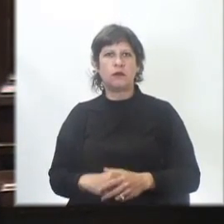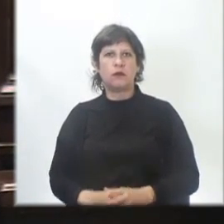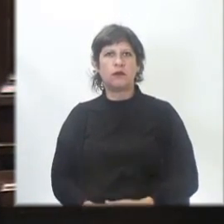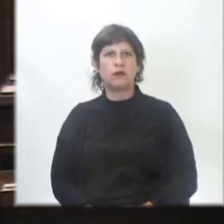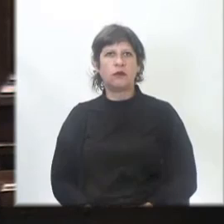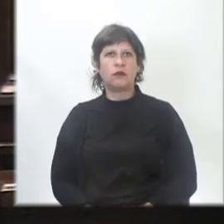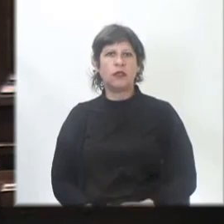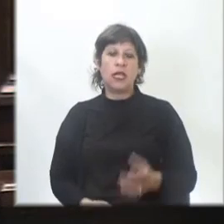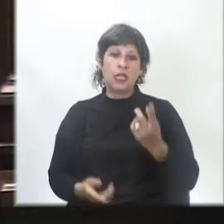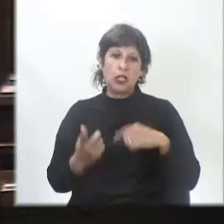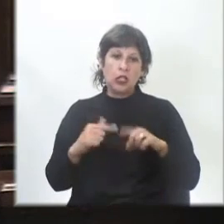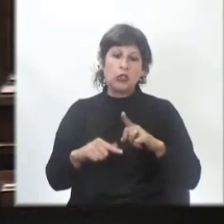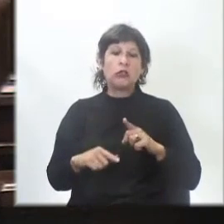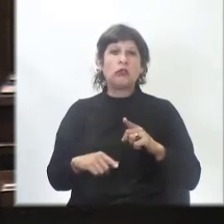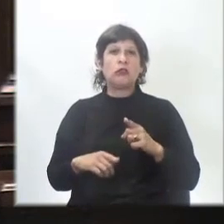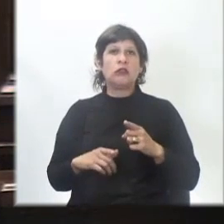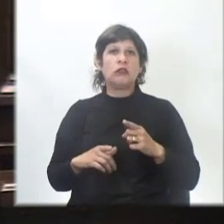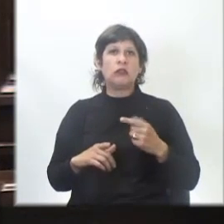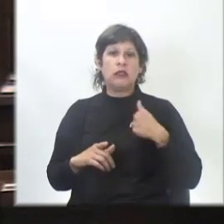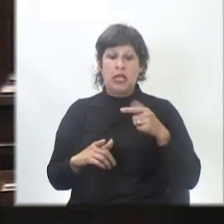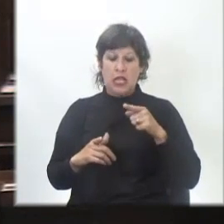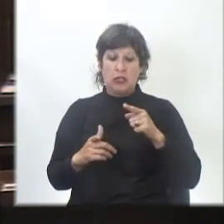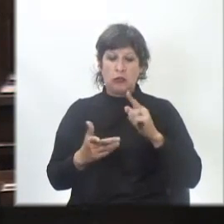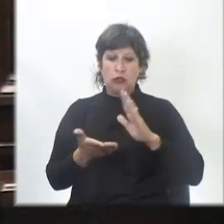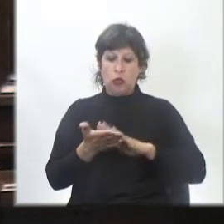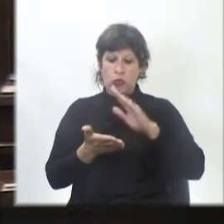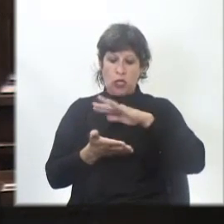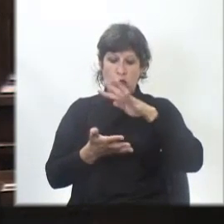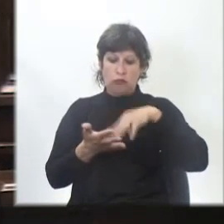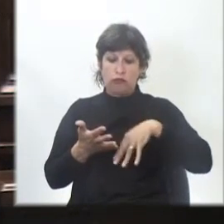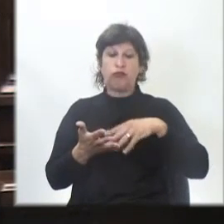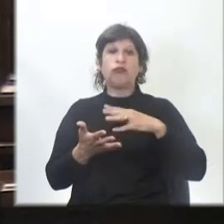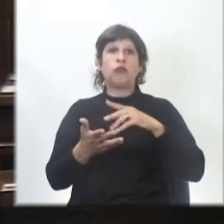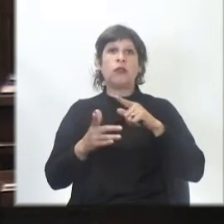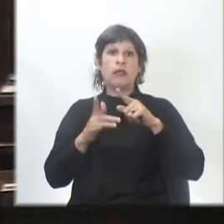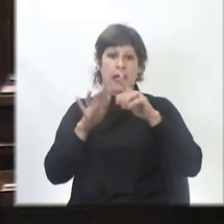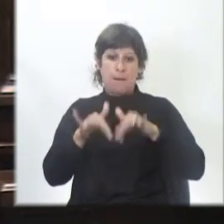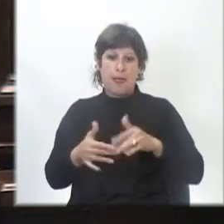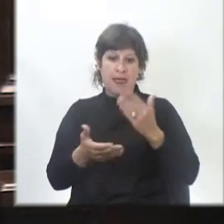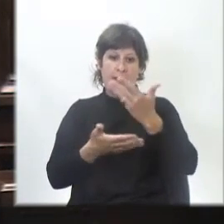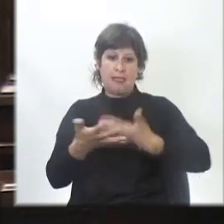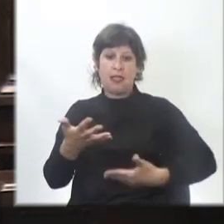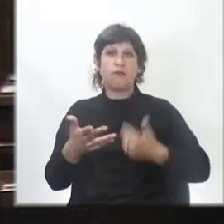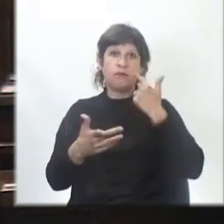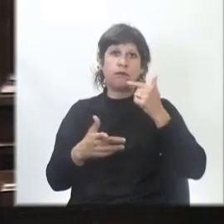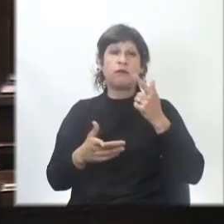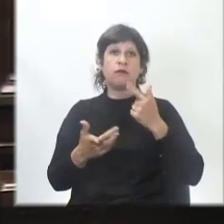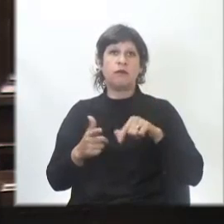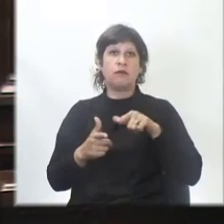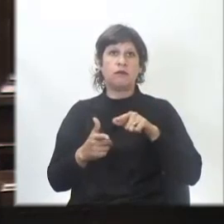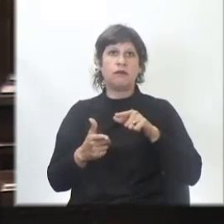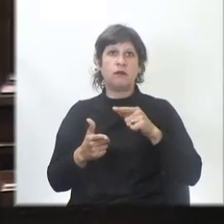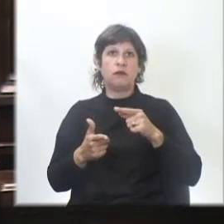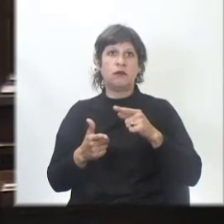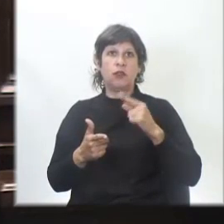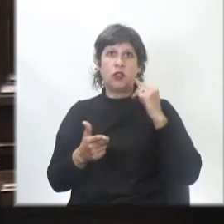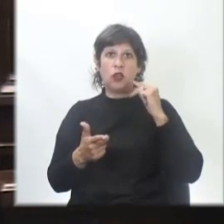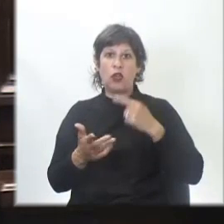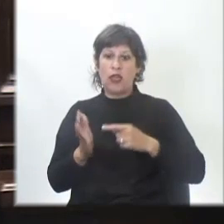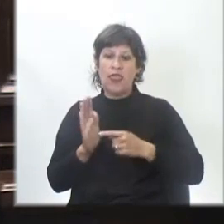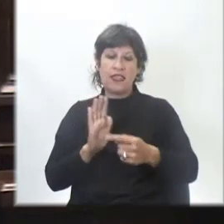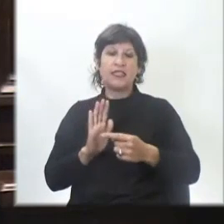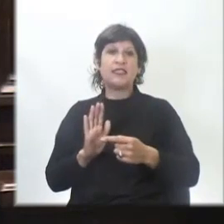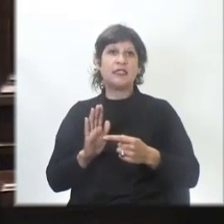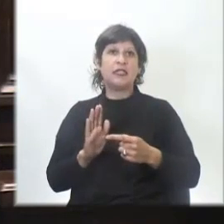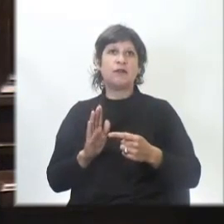O sea, presidente, que de acuerdo a lo que está en el expediente, es algo que hoy se desmienta acá, de acuerdo a lo que está en el expediente